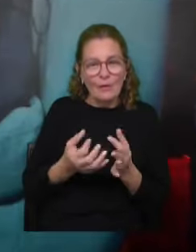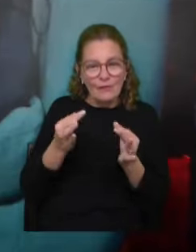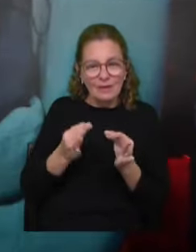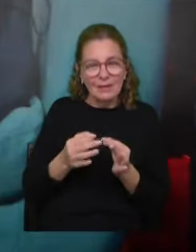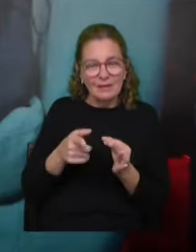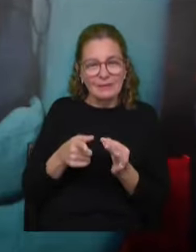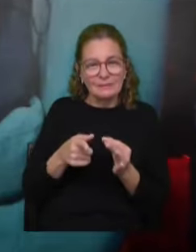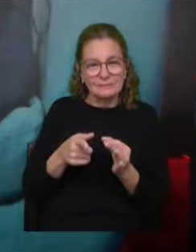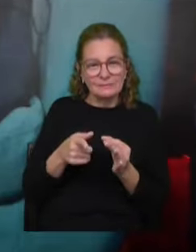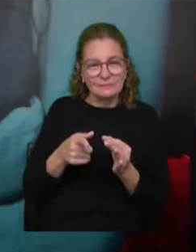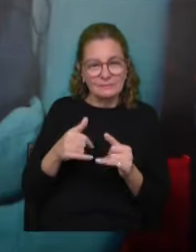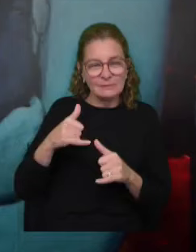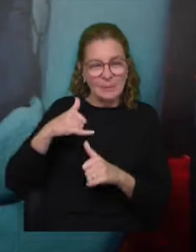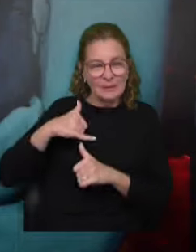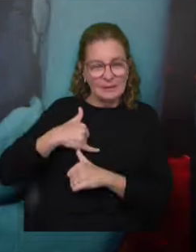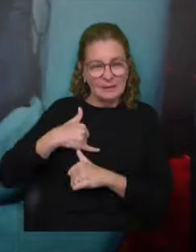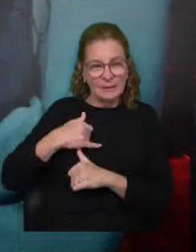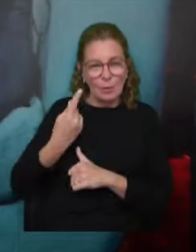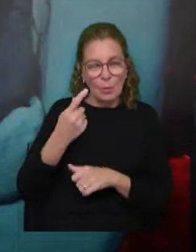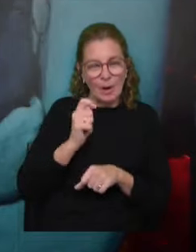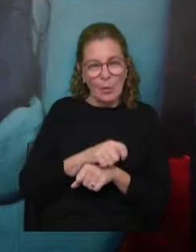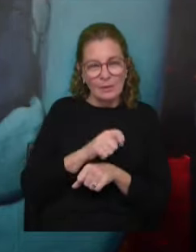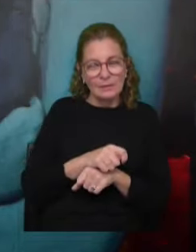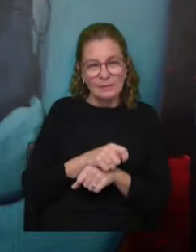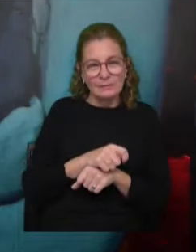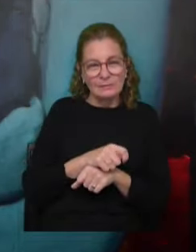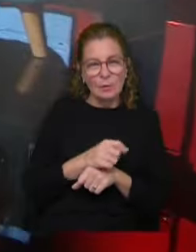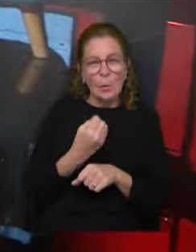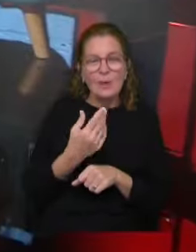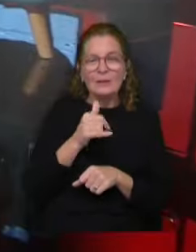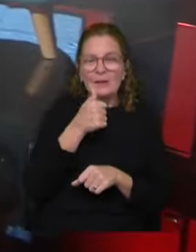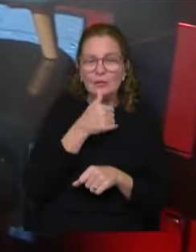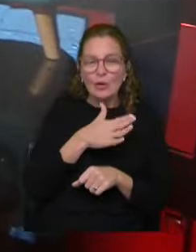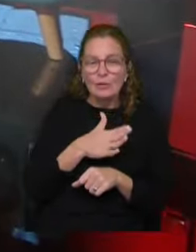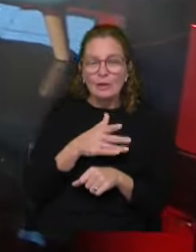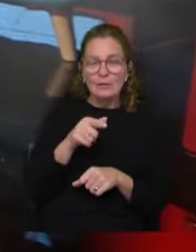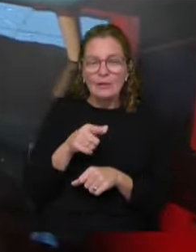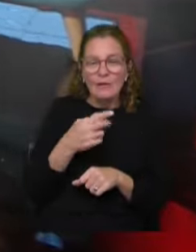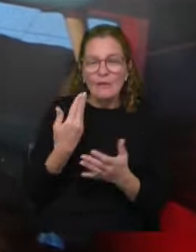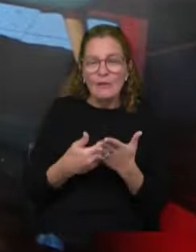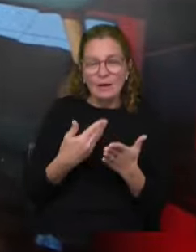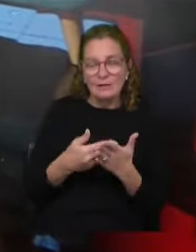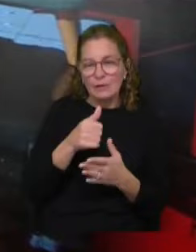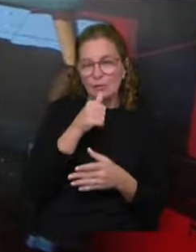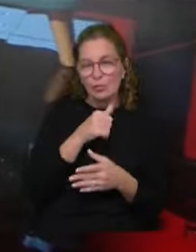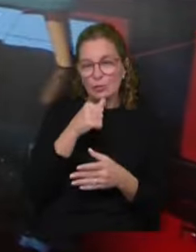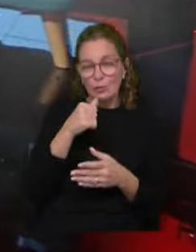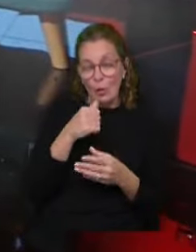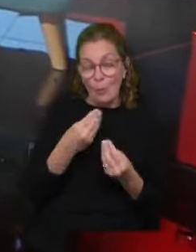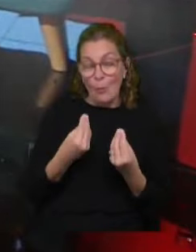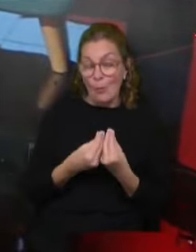donde está Ingrid, el militar, y una jueza. Claro. ¿Y cuántas historias así todavía están sin resolver, no?